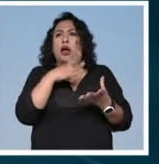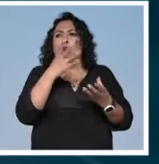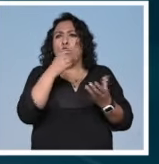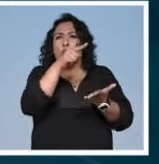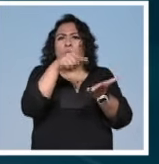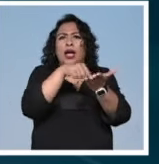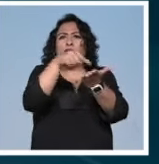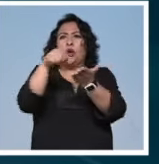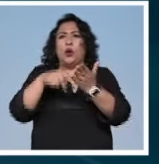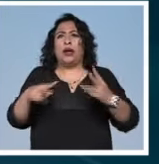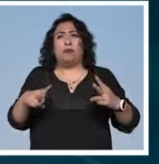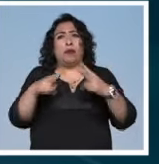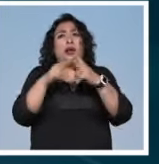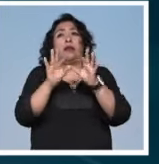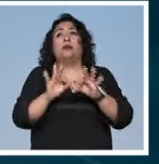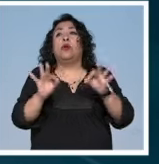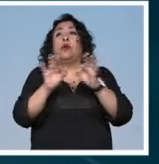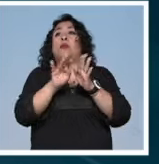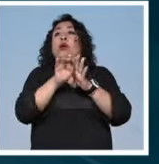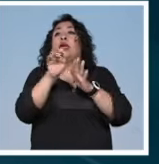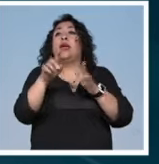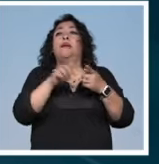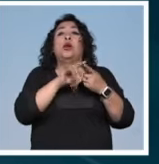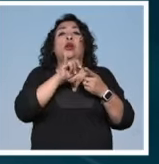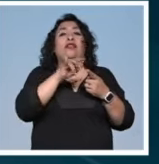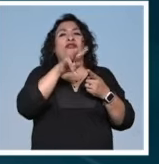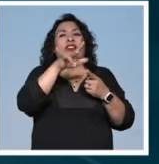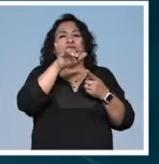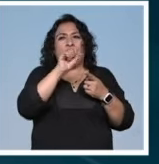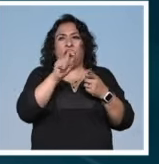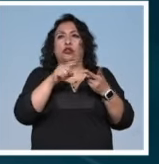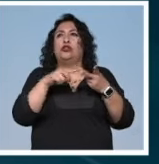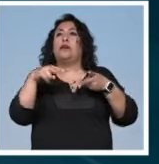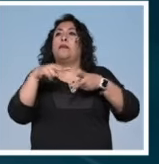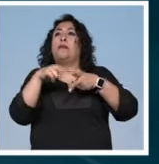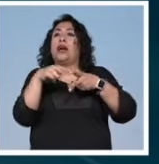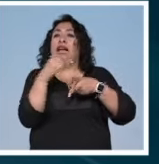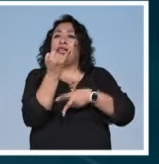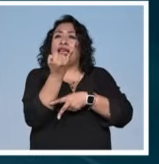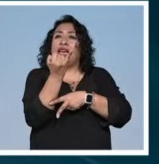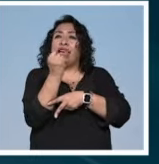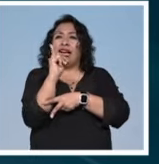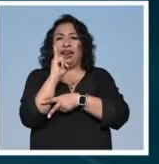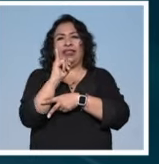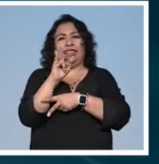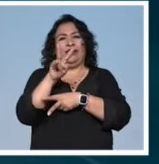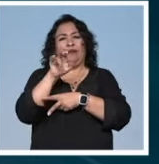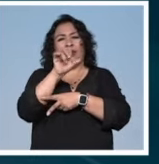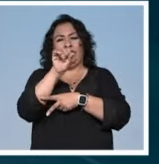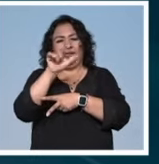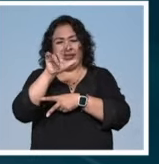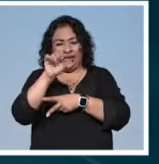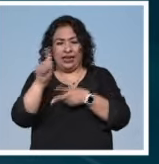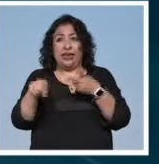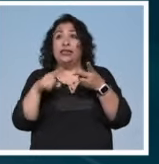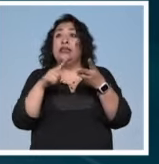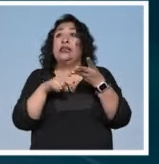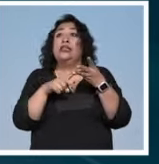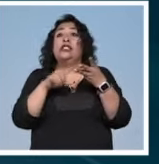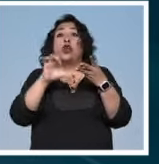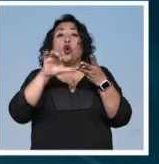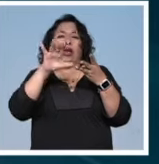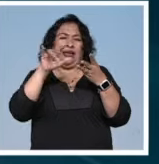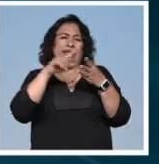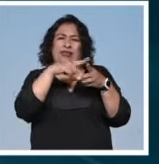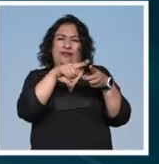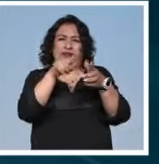París emblemáticos como los Inválidos, como el Parque del Jardín de Versalles, como el Grand Palais, que van